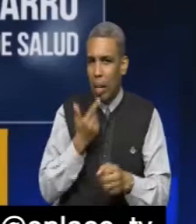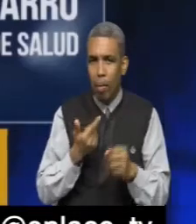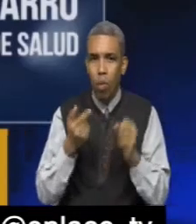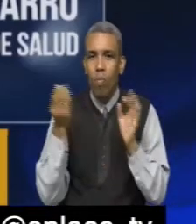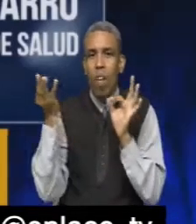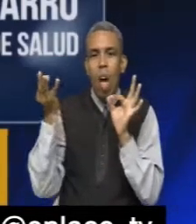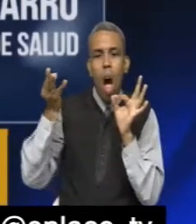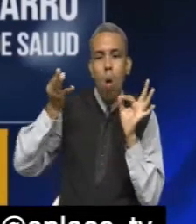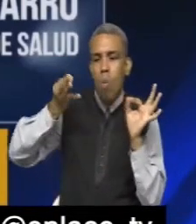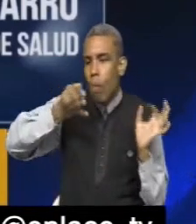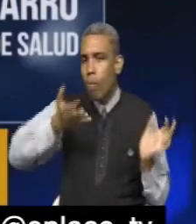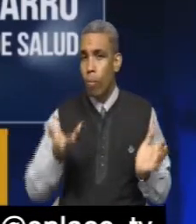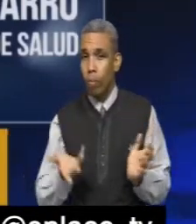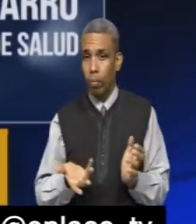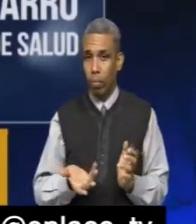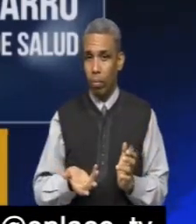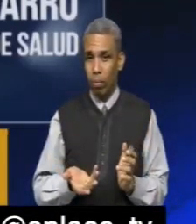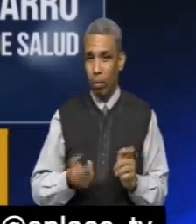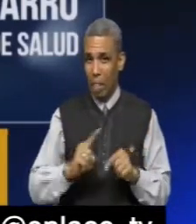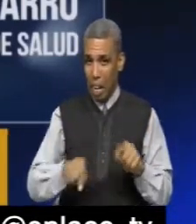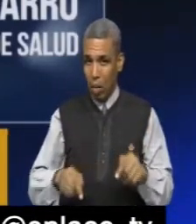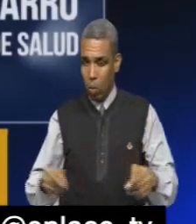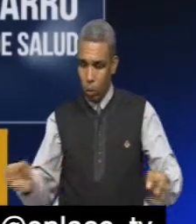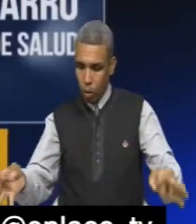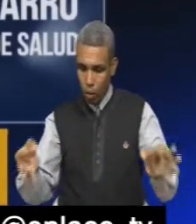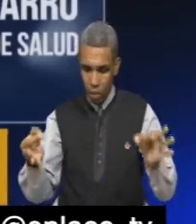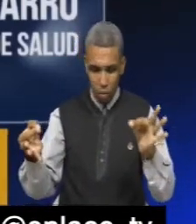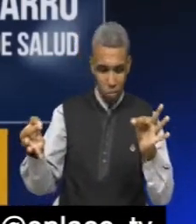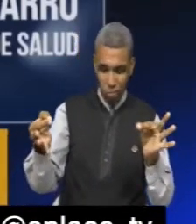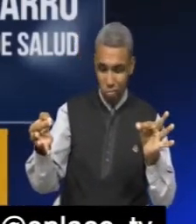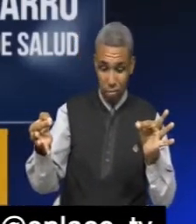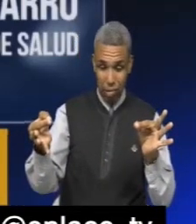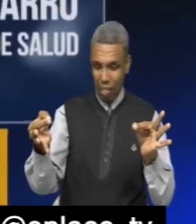son un recipiente que ya estaban bastante en mala condición.